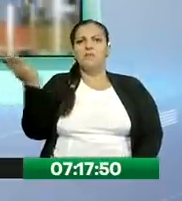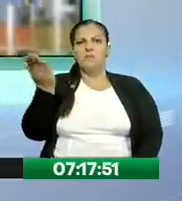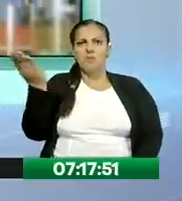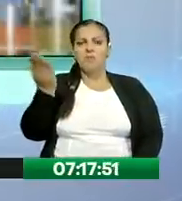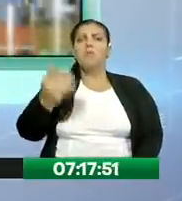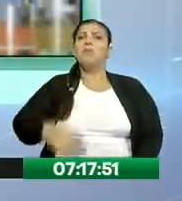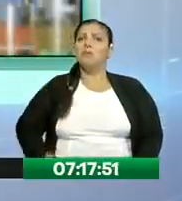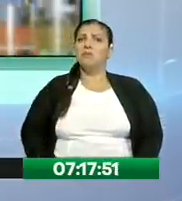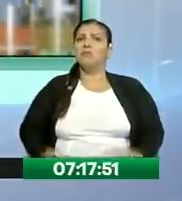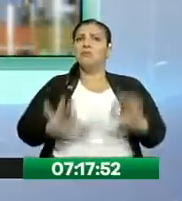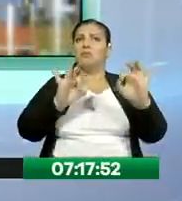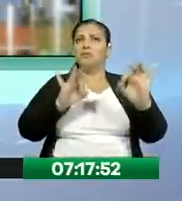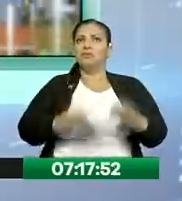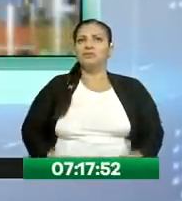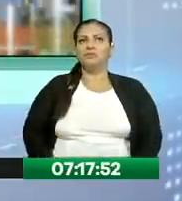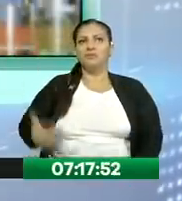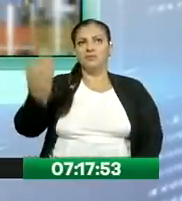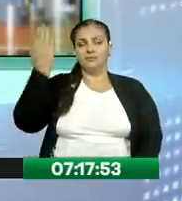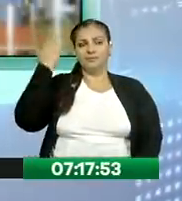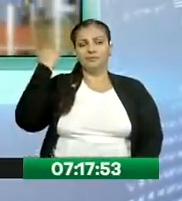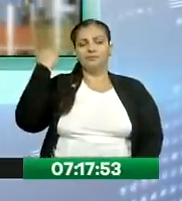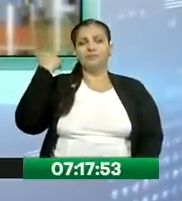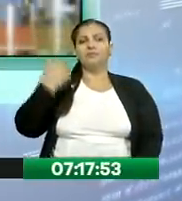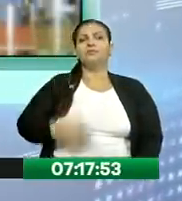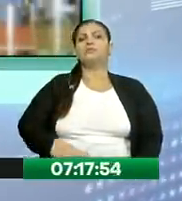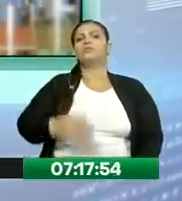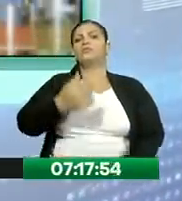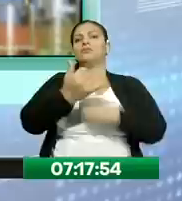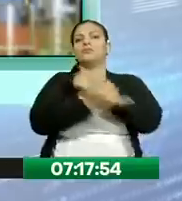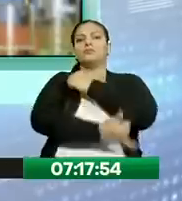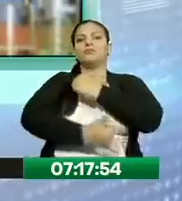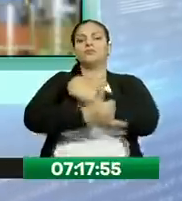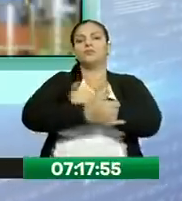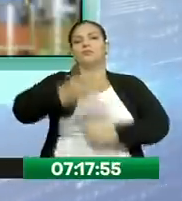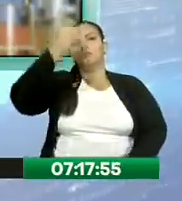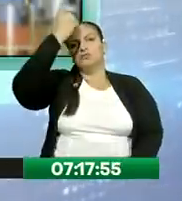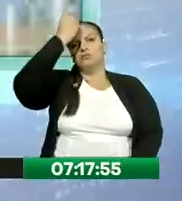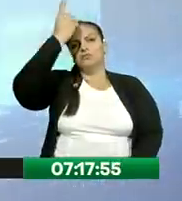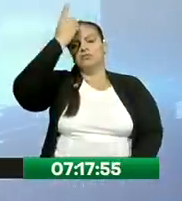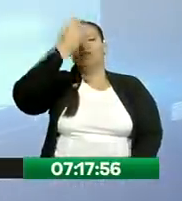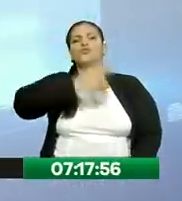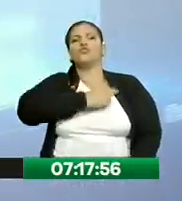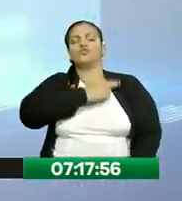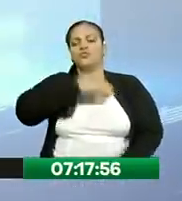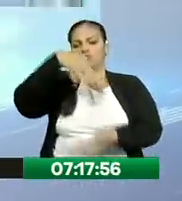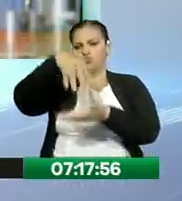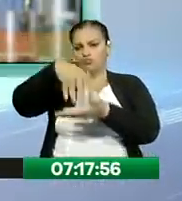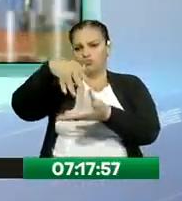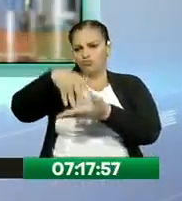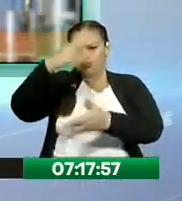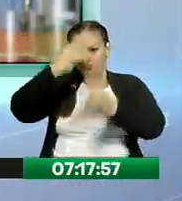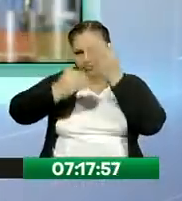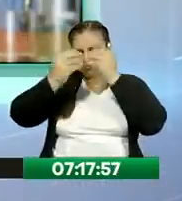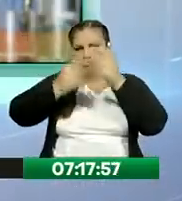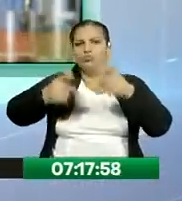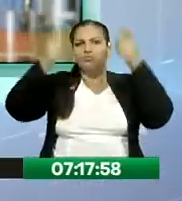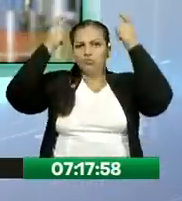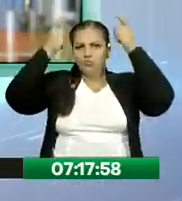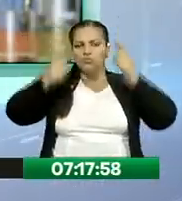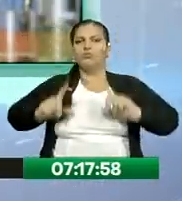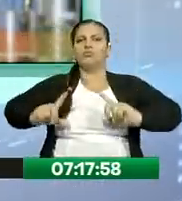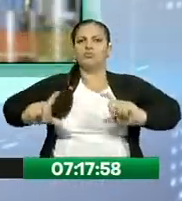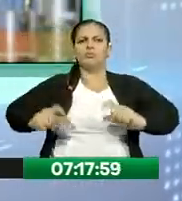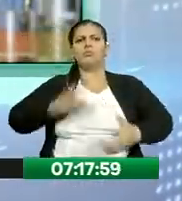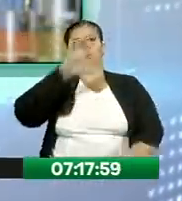Internacional Schiller, campus de Heidelberg, Alemania. Experiencia laboral. En 1999 trabajó en